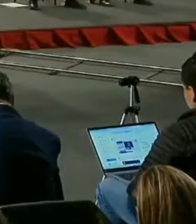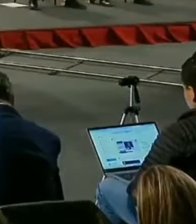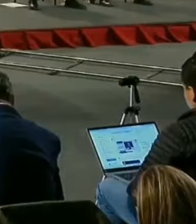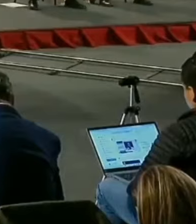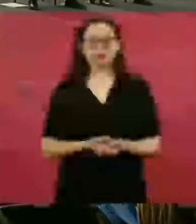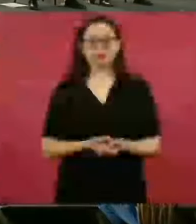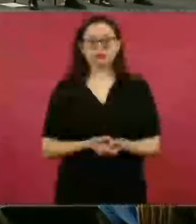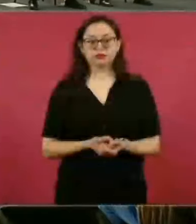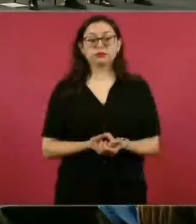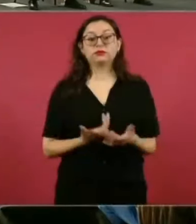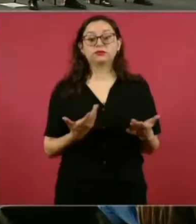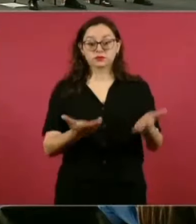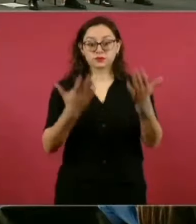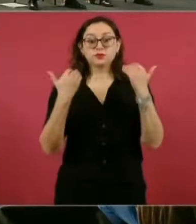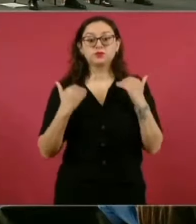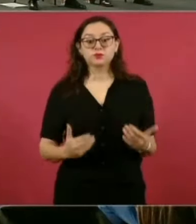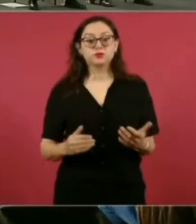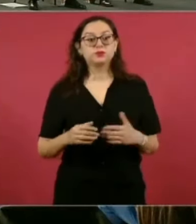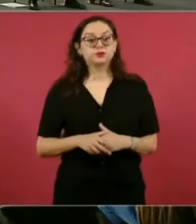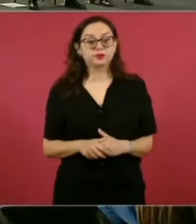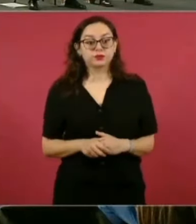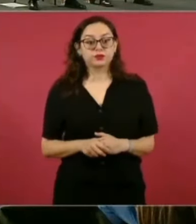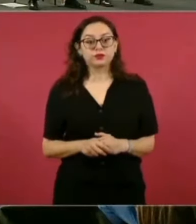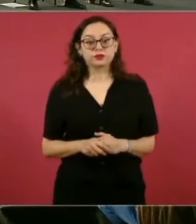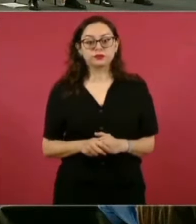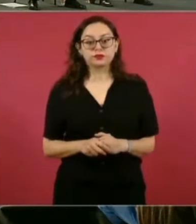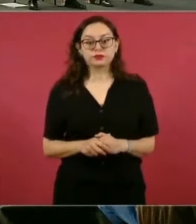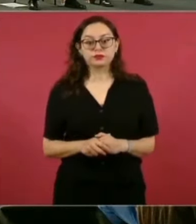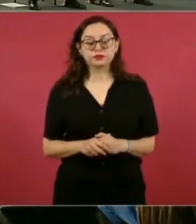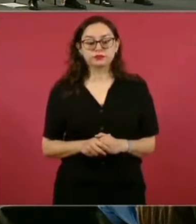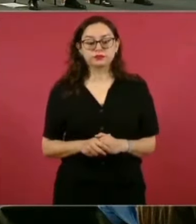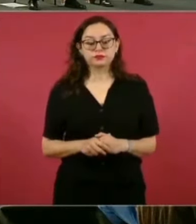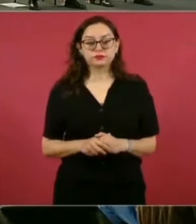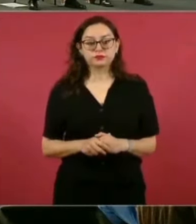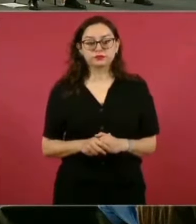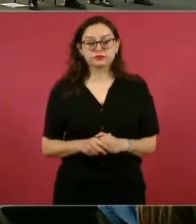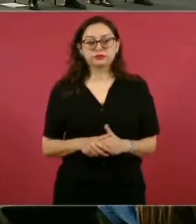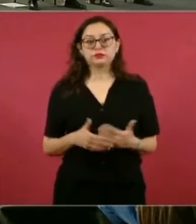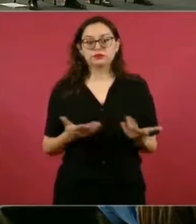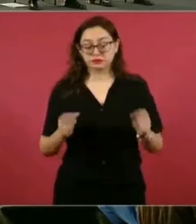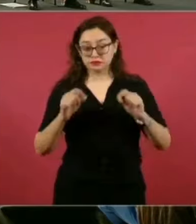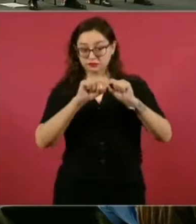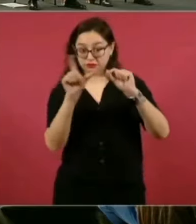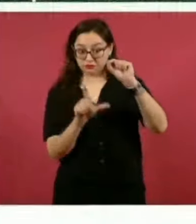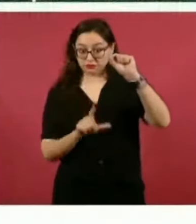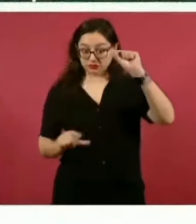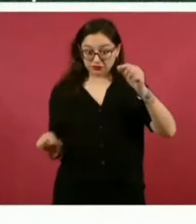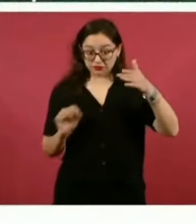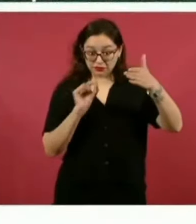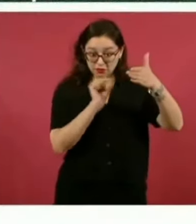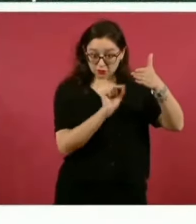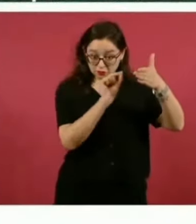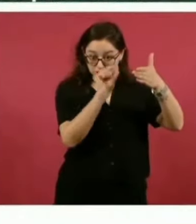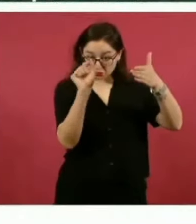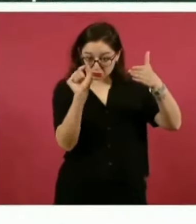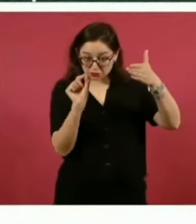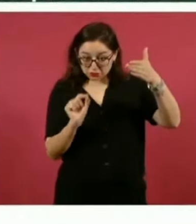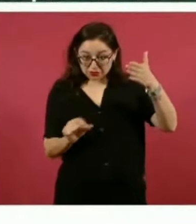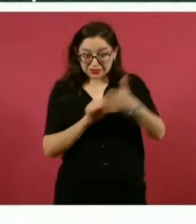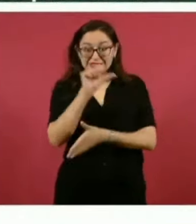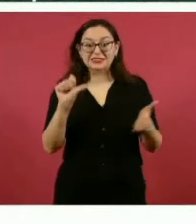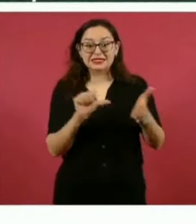una situación que lo describimos de esta manera. Cada punto que se ve ahí, cada punto verde, es un